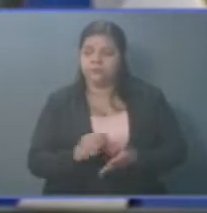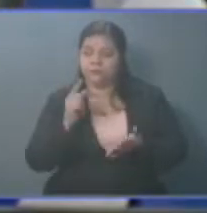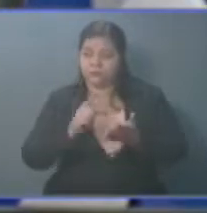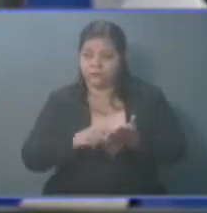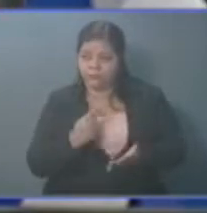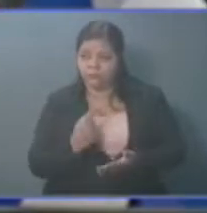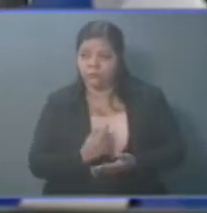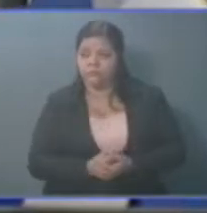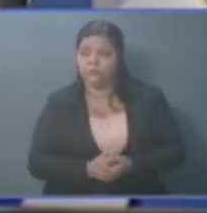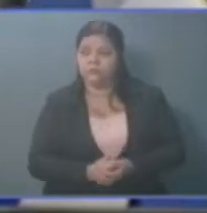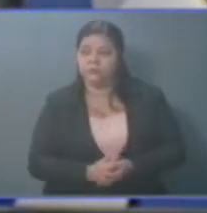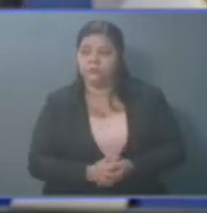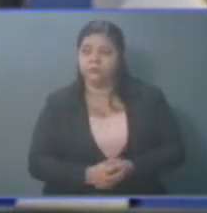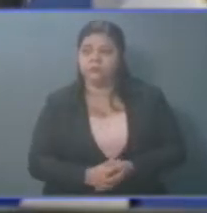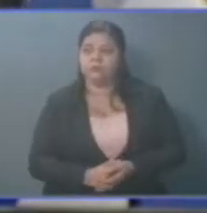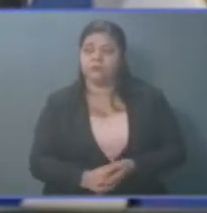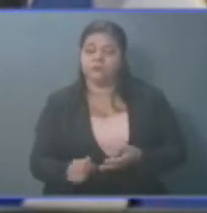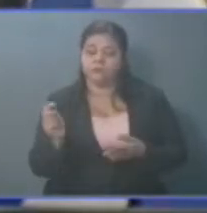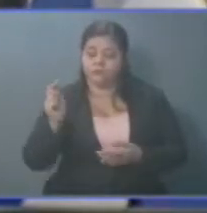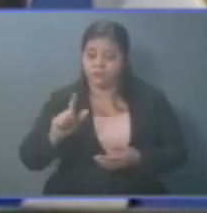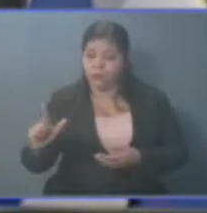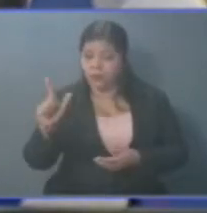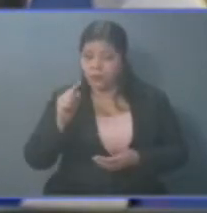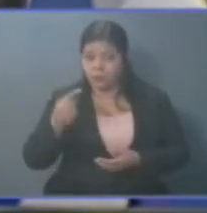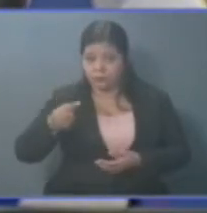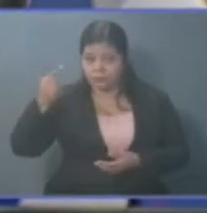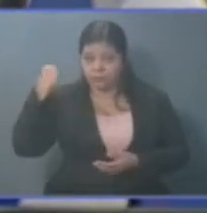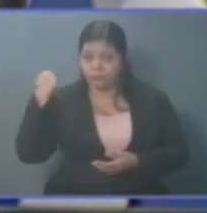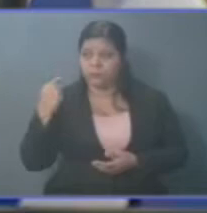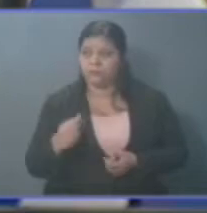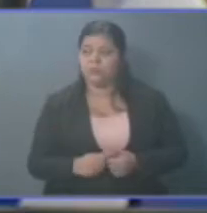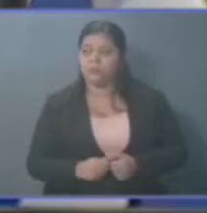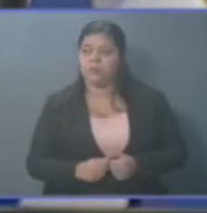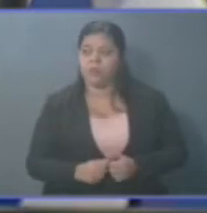fue este lunes pasado.